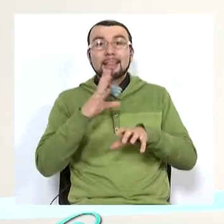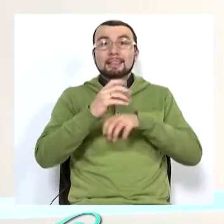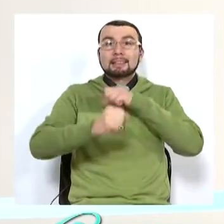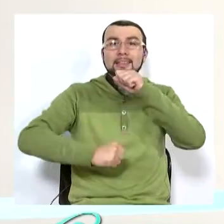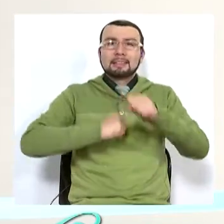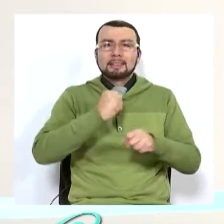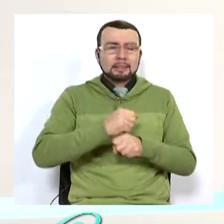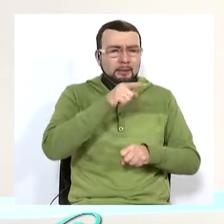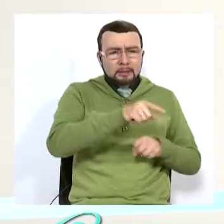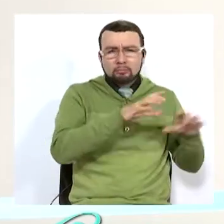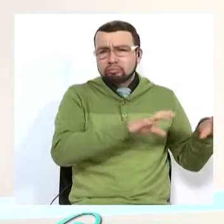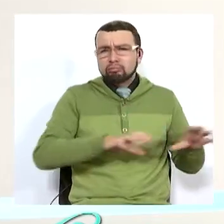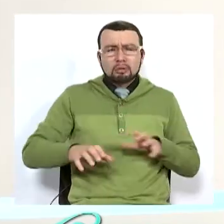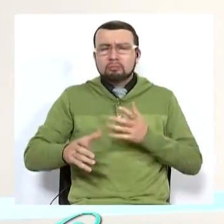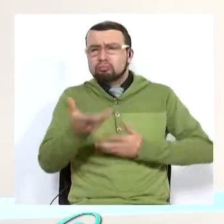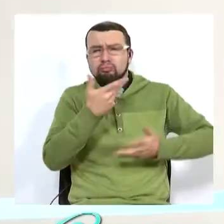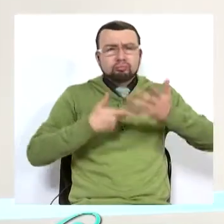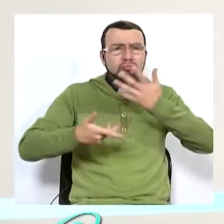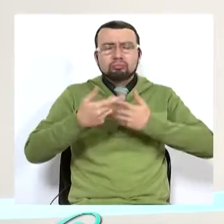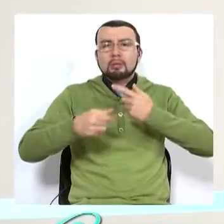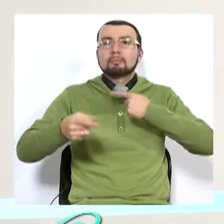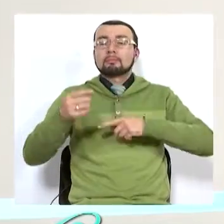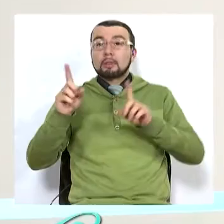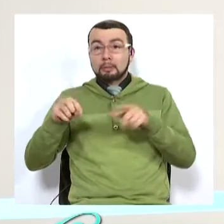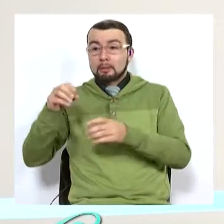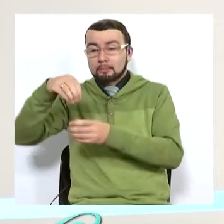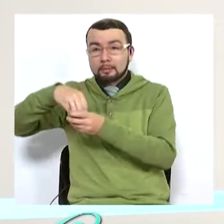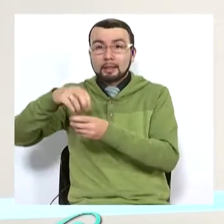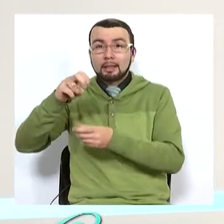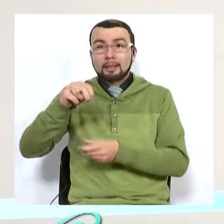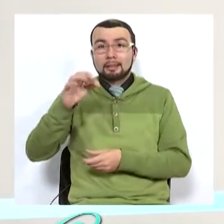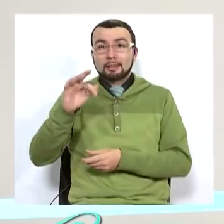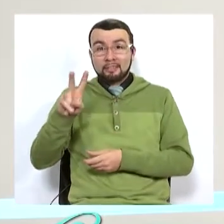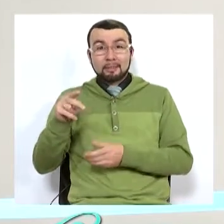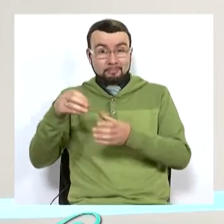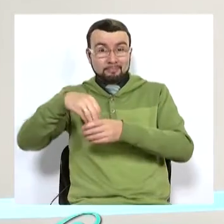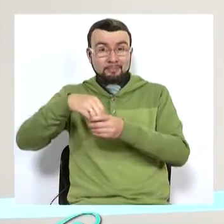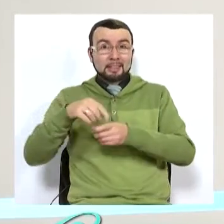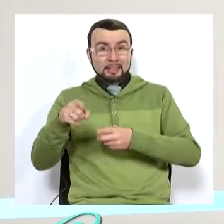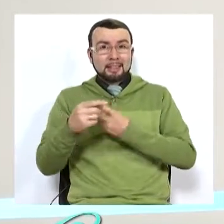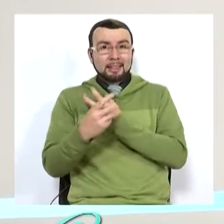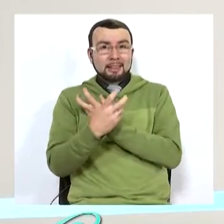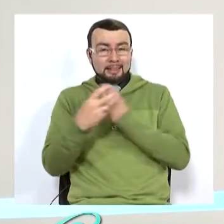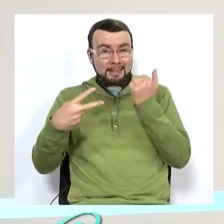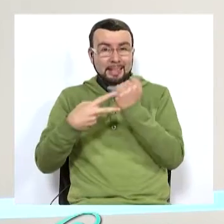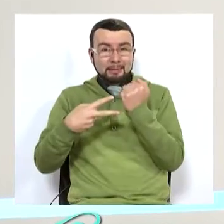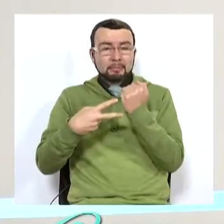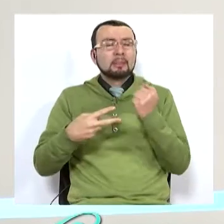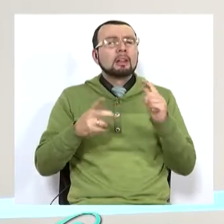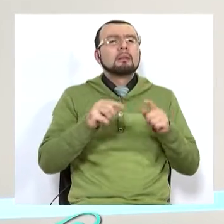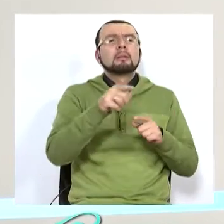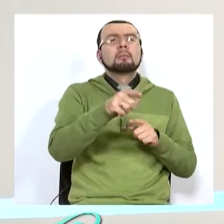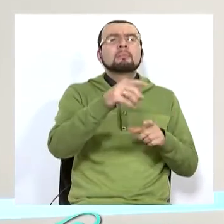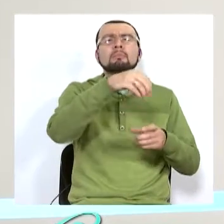todos ustedes y estar en NTV, en Neiva, estar en